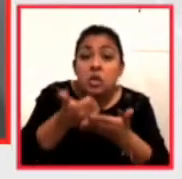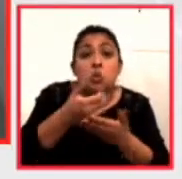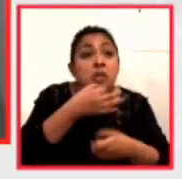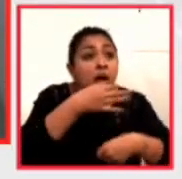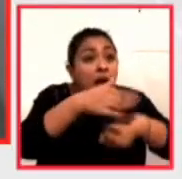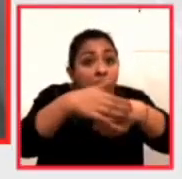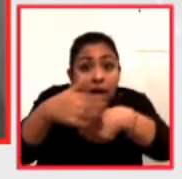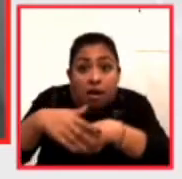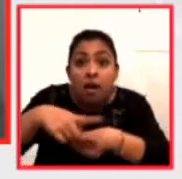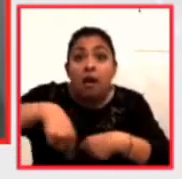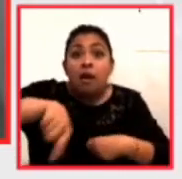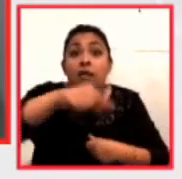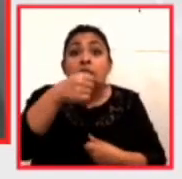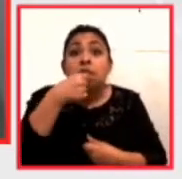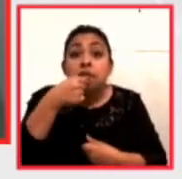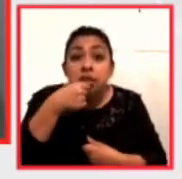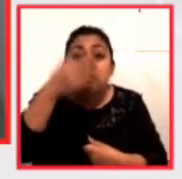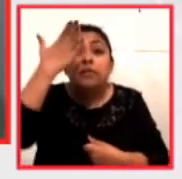niños